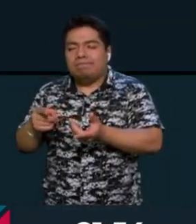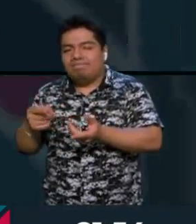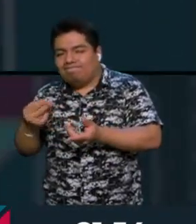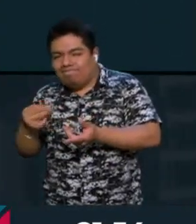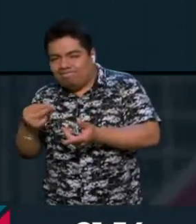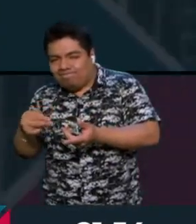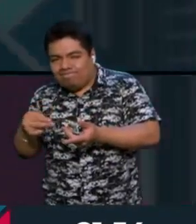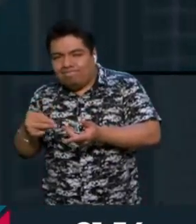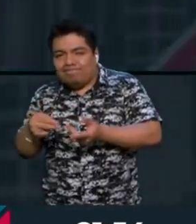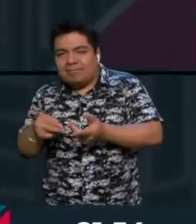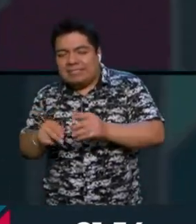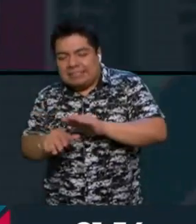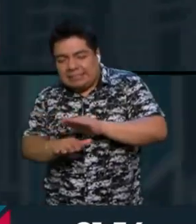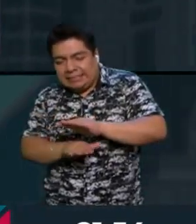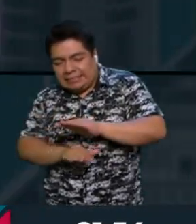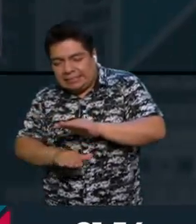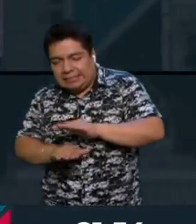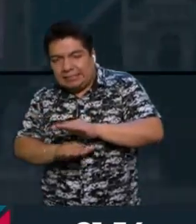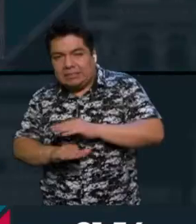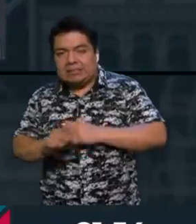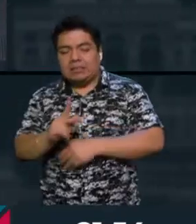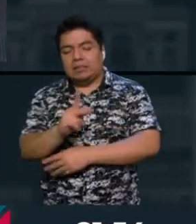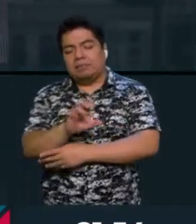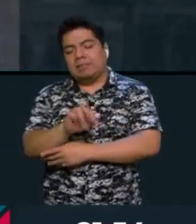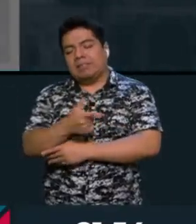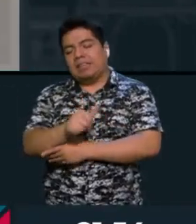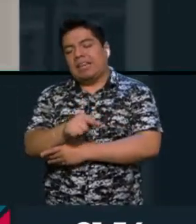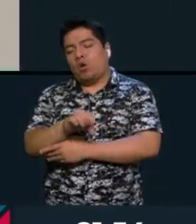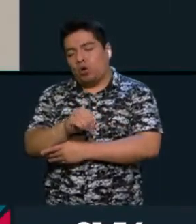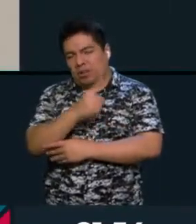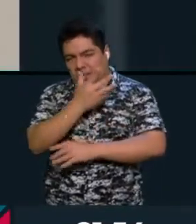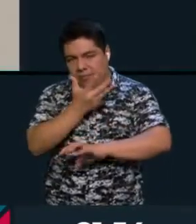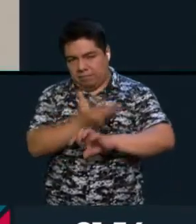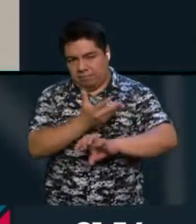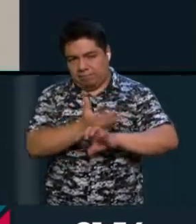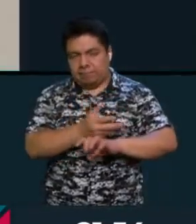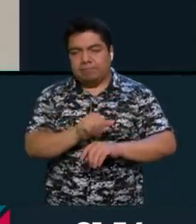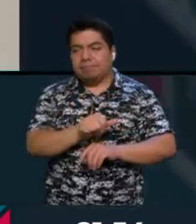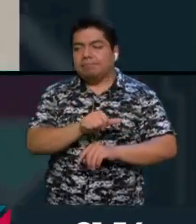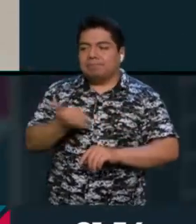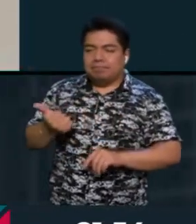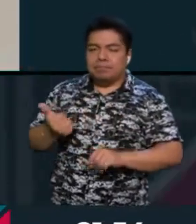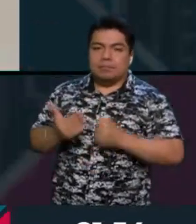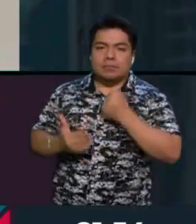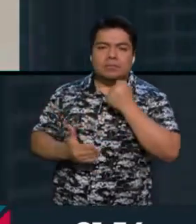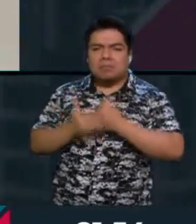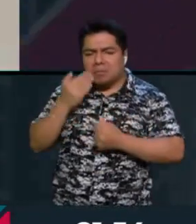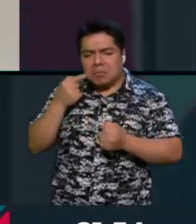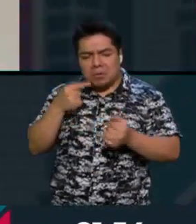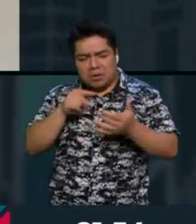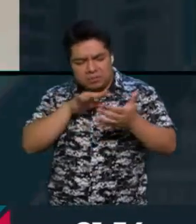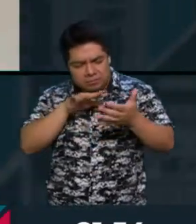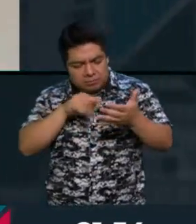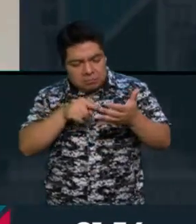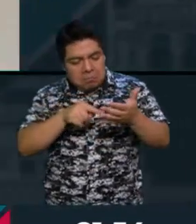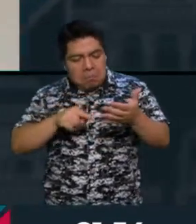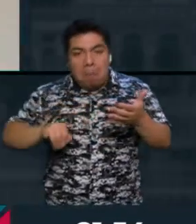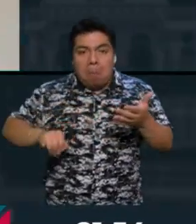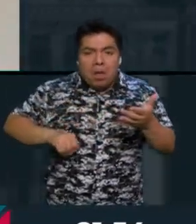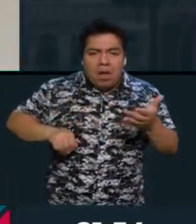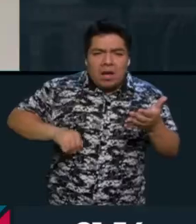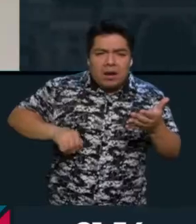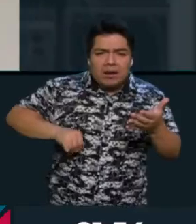del Pentágono. Por otra parte, Braulio, ¿por qué resulta atractiva esta literatura, este